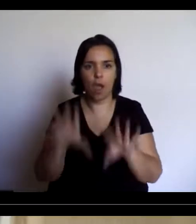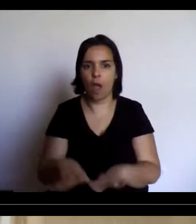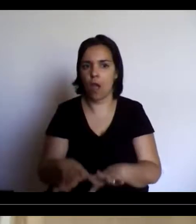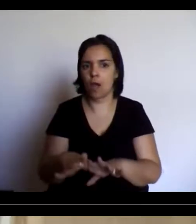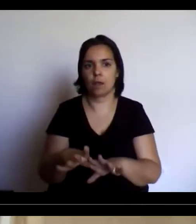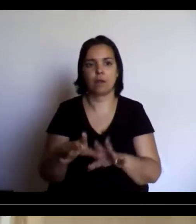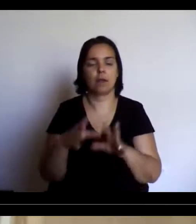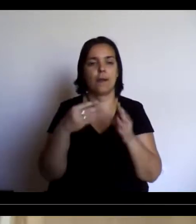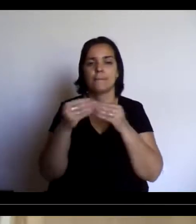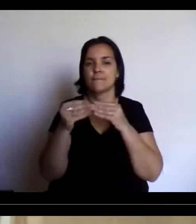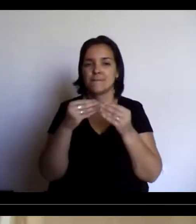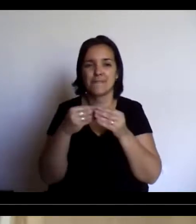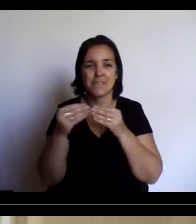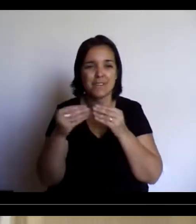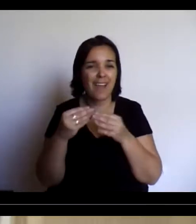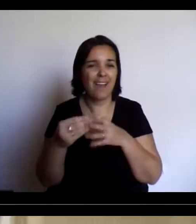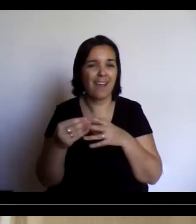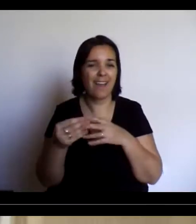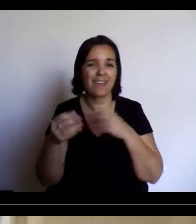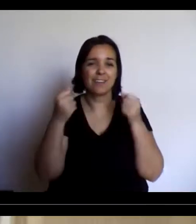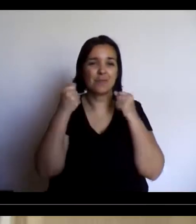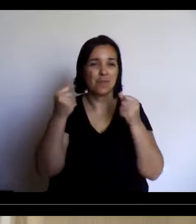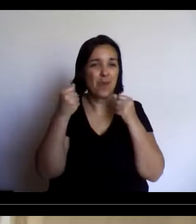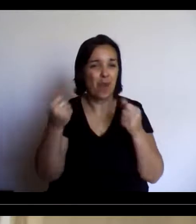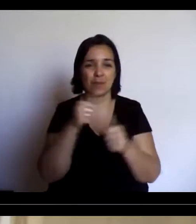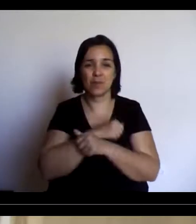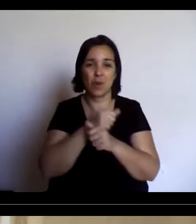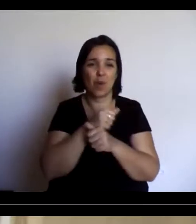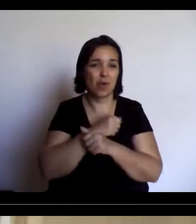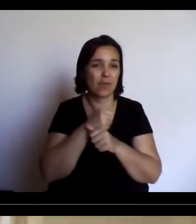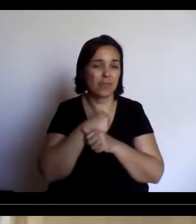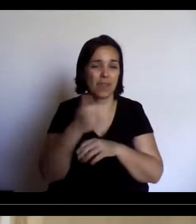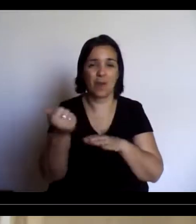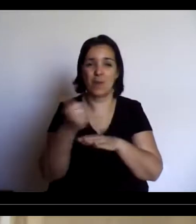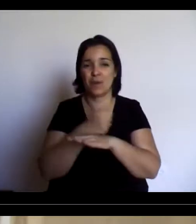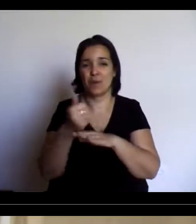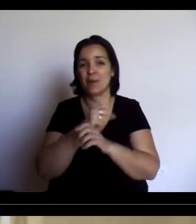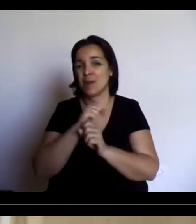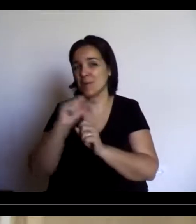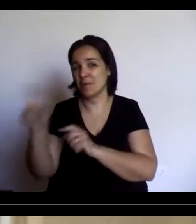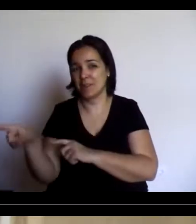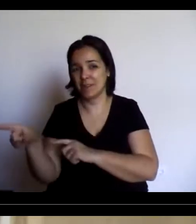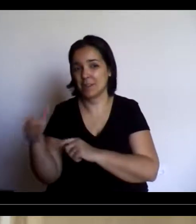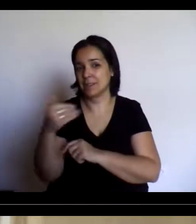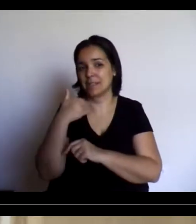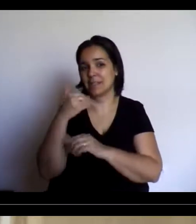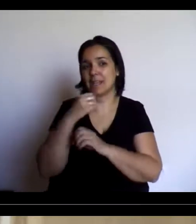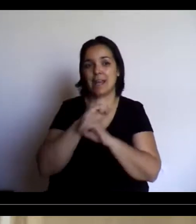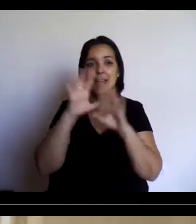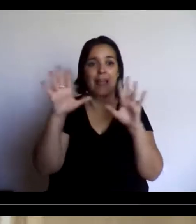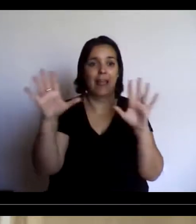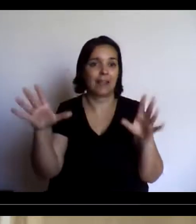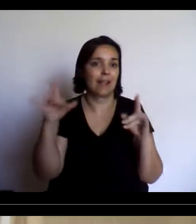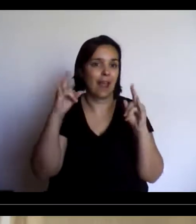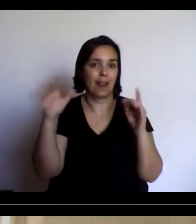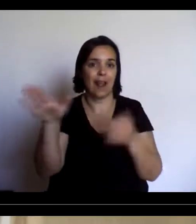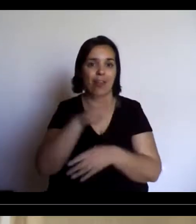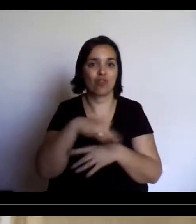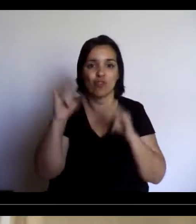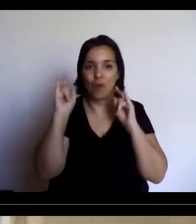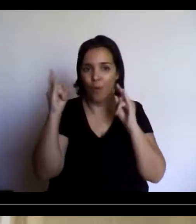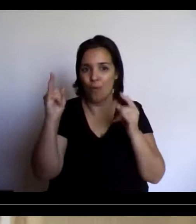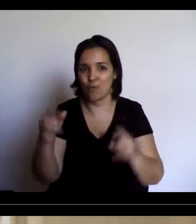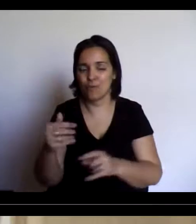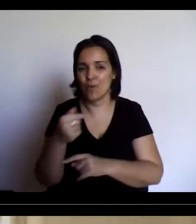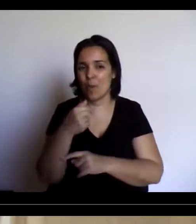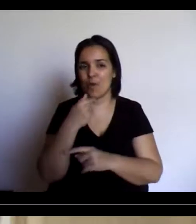materia, en materia de eficiencia energética, de desempleo, de despoblación, bueno, de despoblación obviamente en los entornos rurales, pero